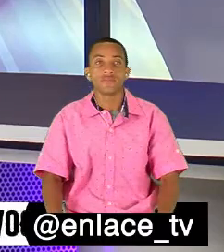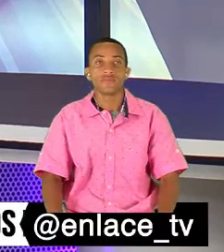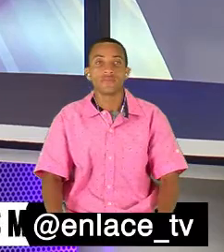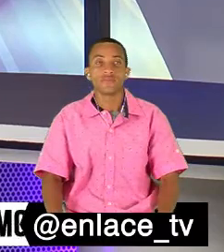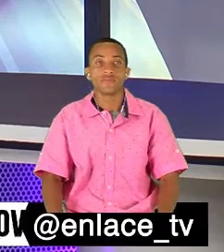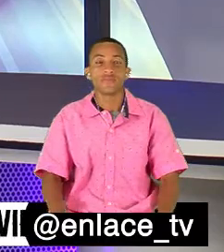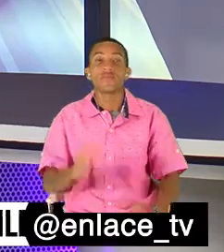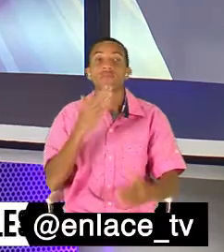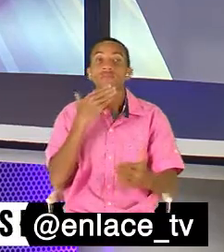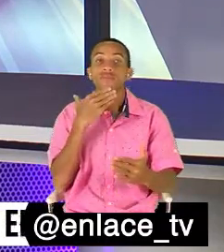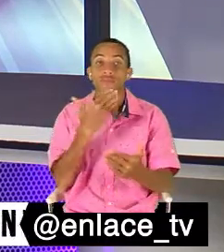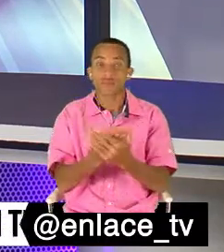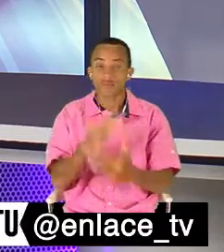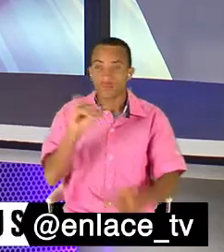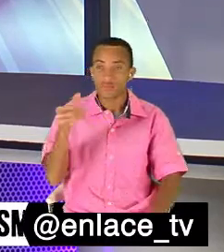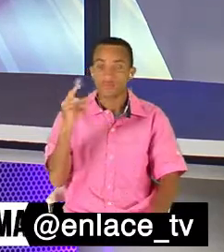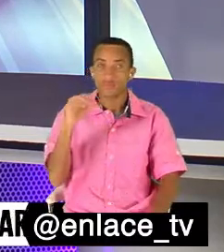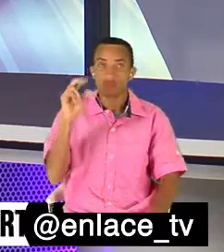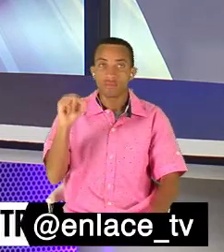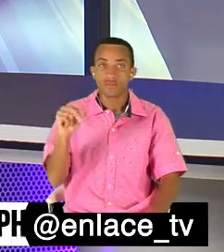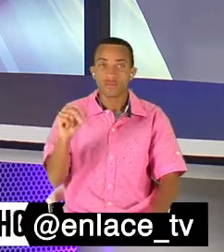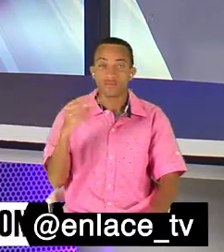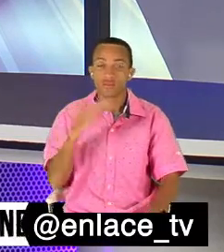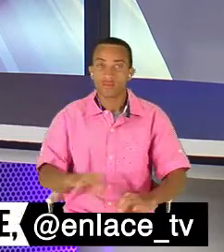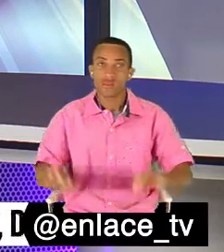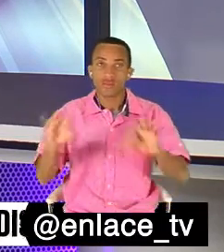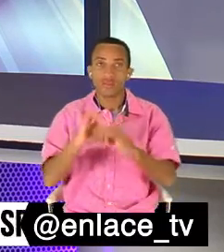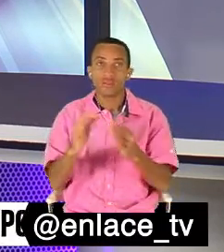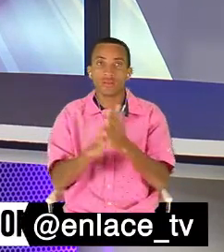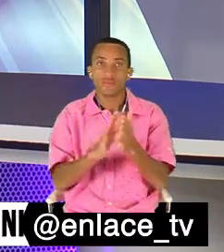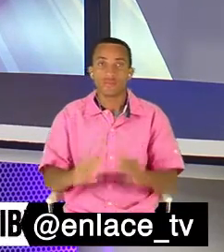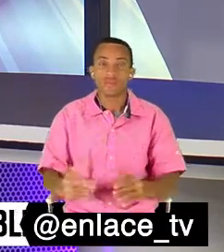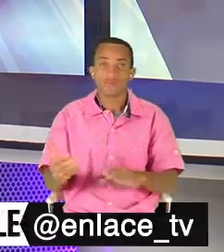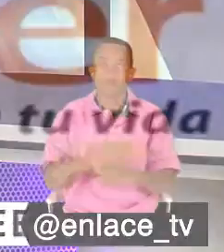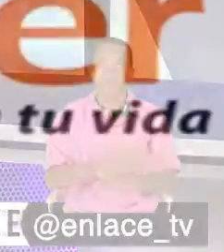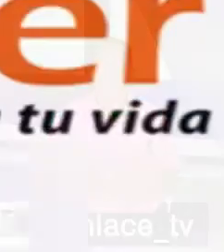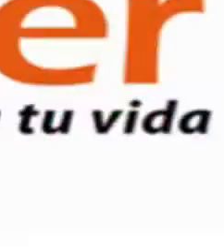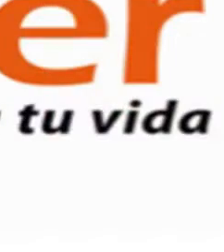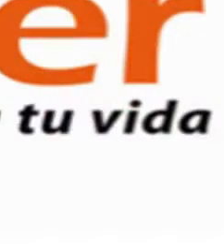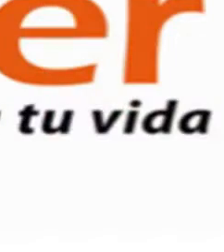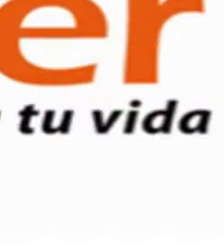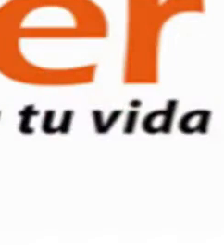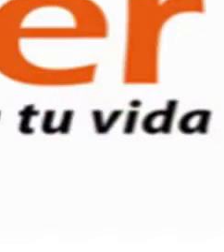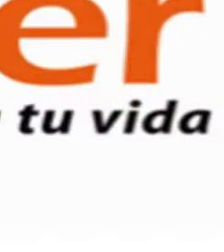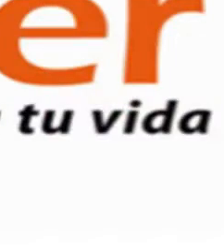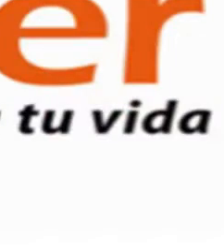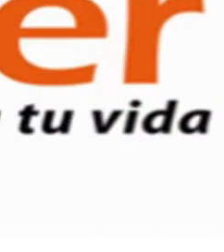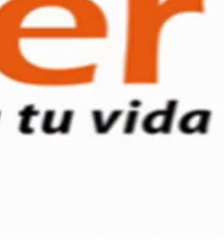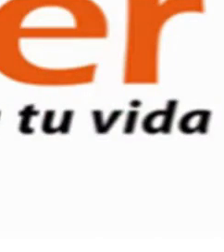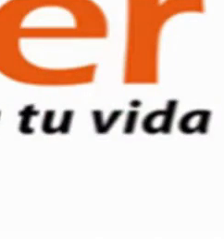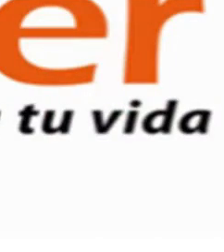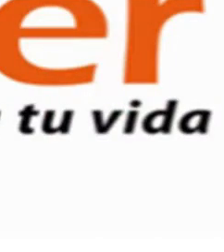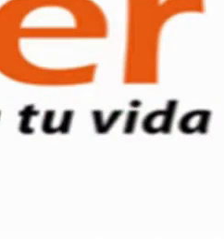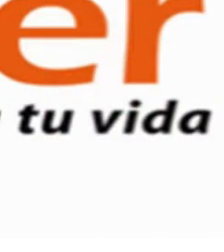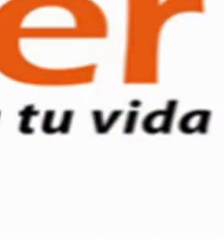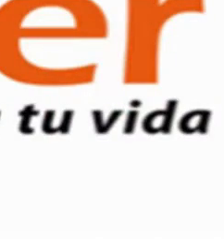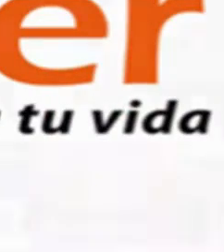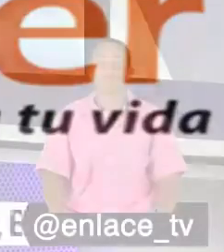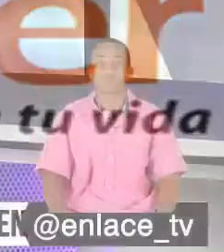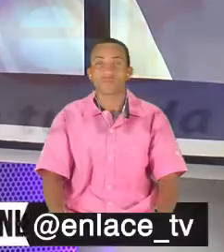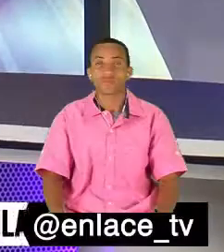Gracias, Juan, y hasta aquí la información más importante de nuestra ciudad y región. Antes de despedirnos, recuerden, materiales eléctricos Electrofer ilumina tu